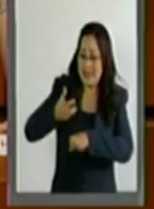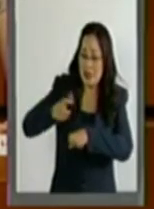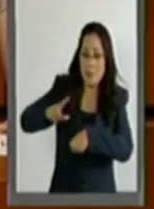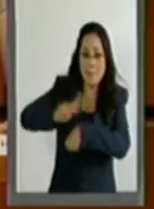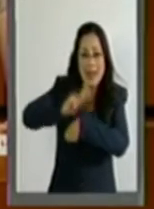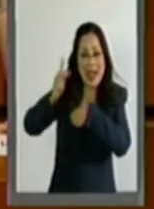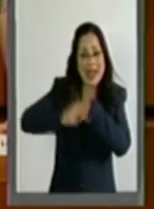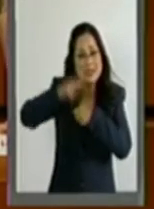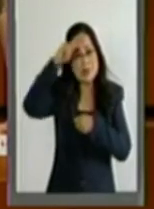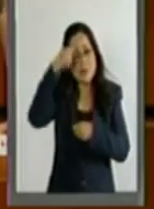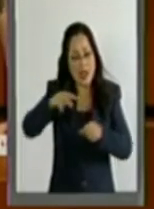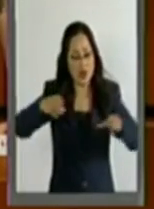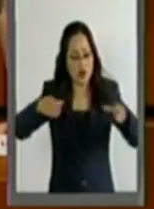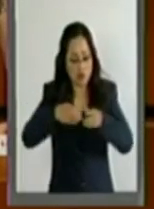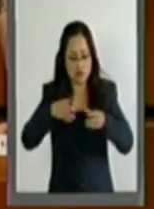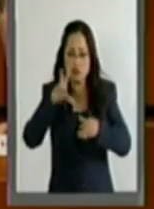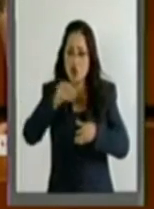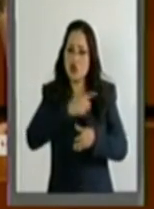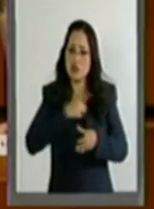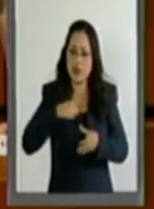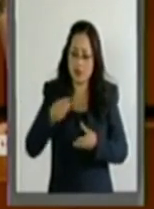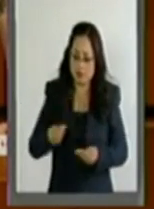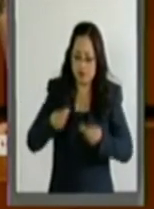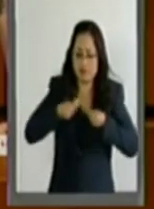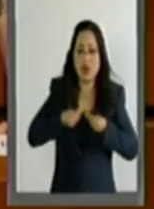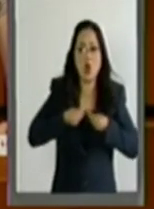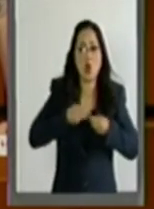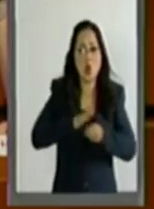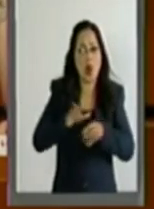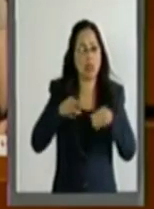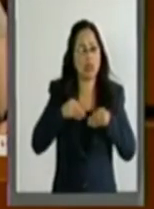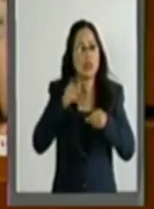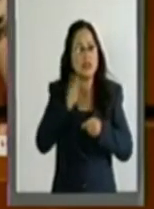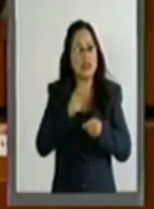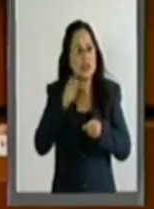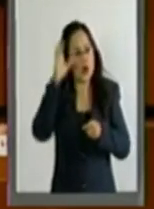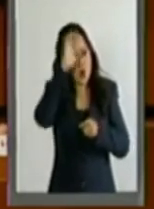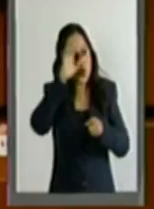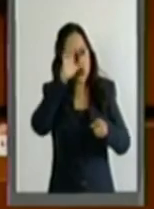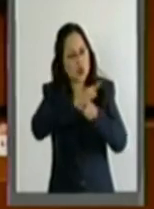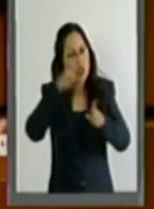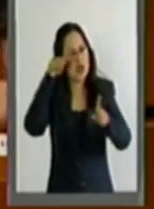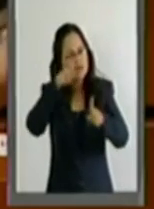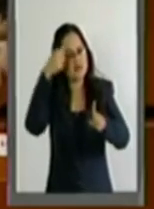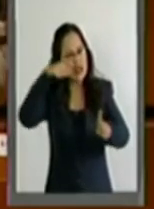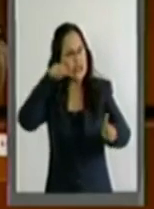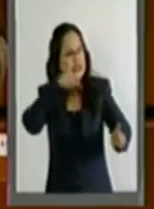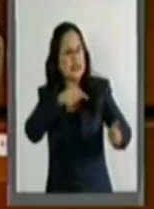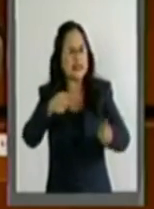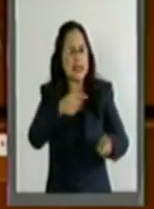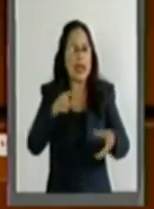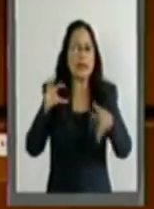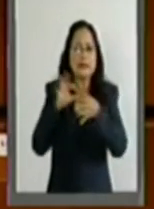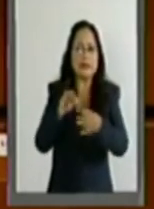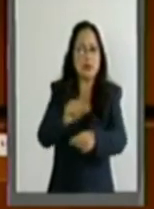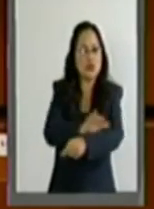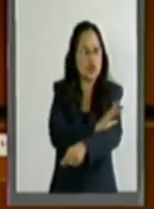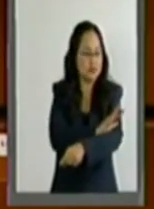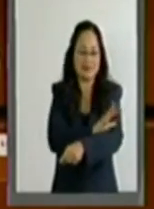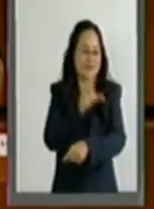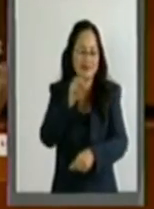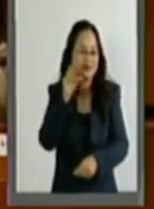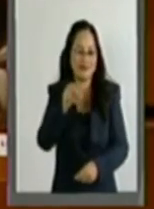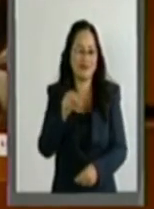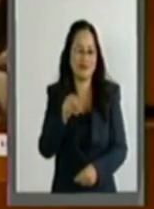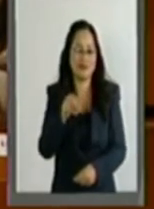el Estado mexicano, no puede adoptar ni hoy ni nunca una postura intransigente y emocional, mucho menos